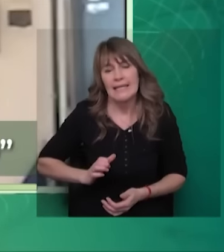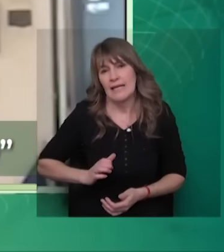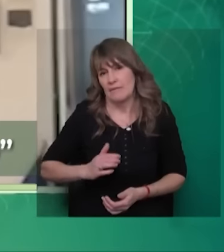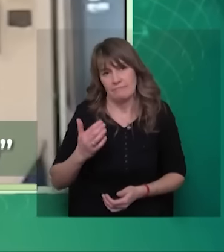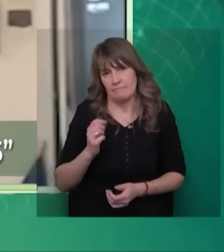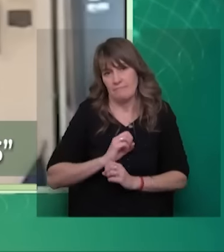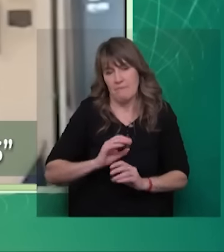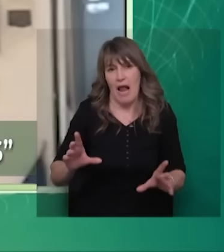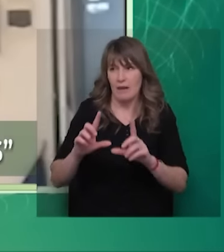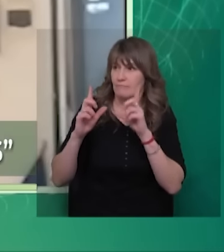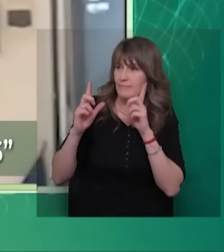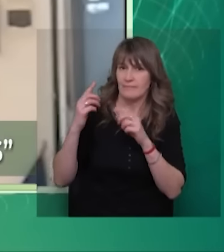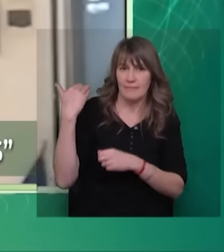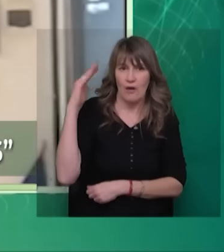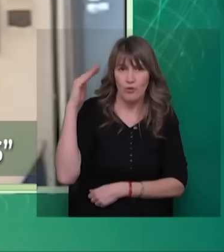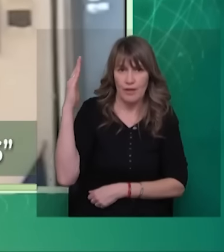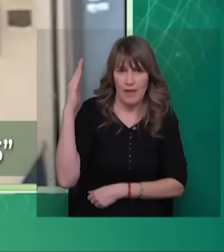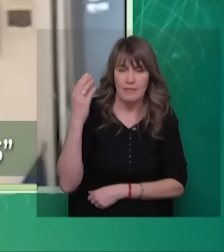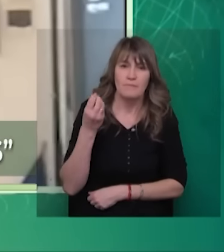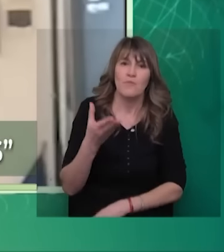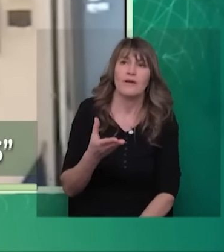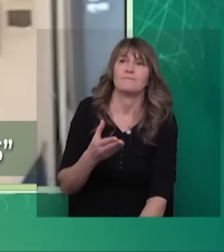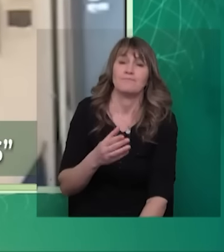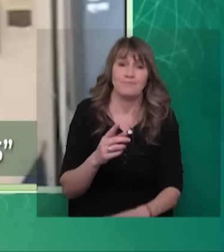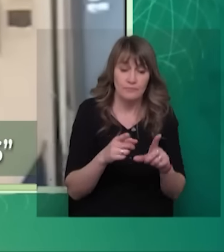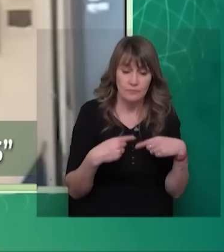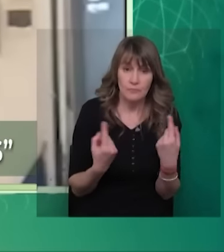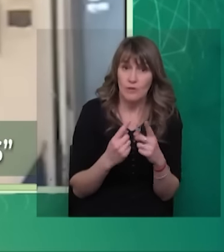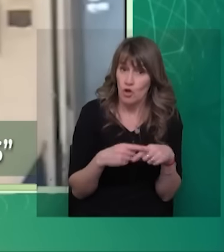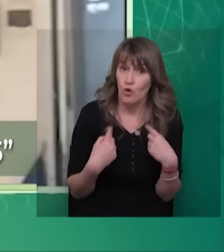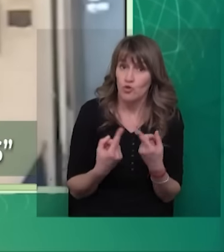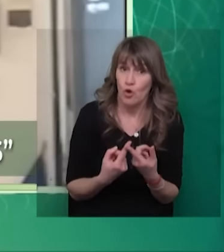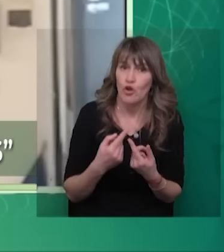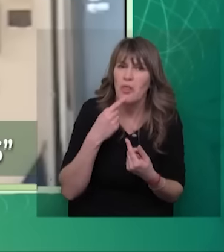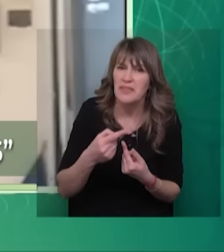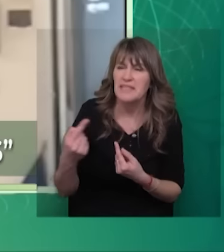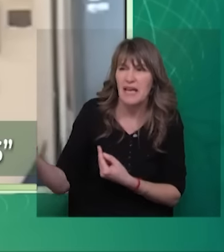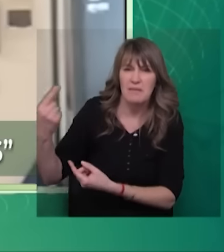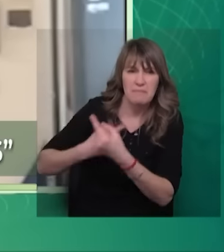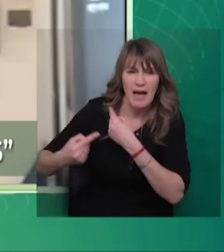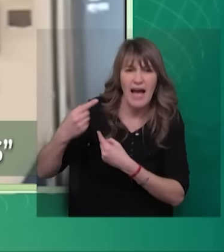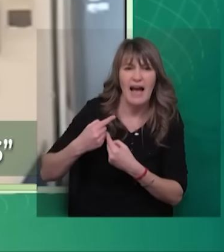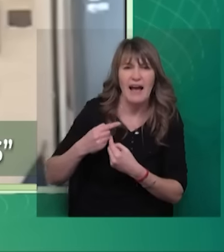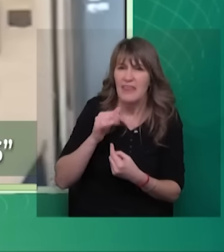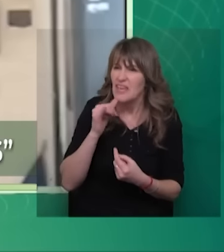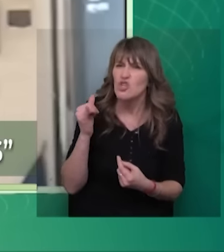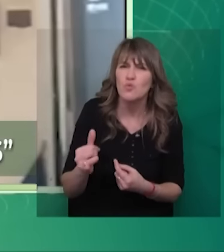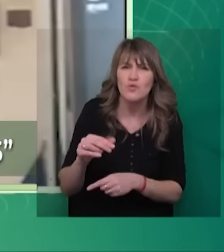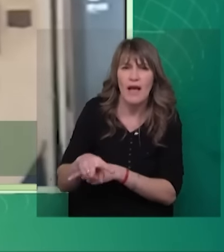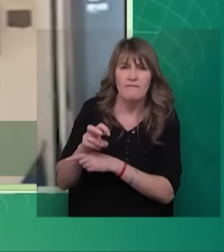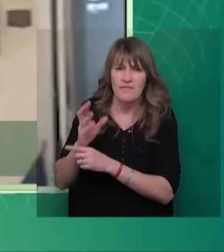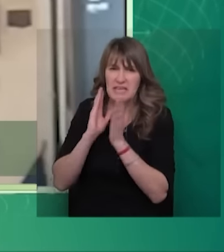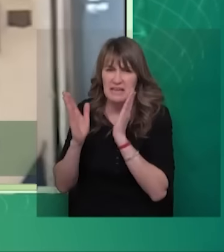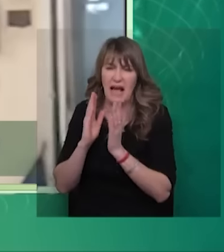las autoridades del momento porque Fíjate que mientras a nosotros se nos llegó a mandar denuncia en fiscalía se nos